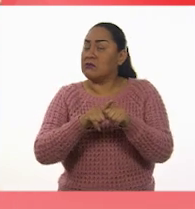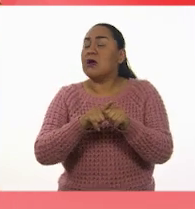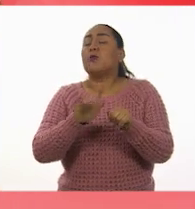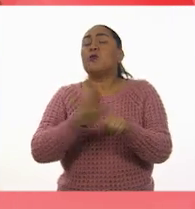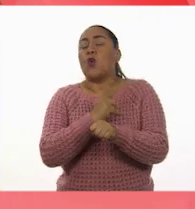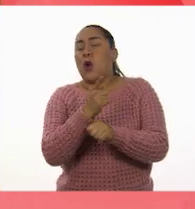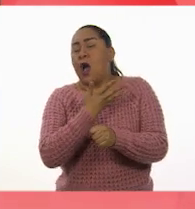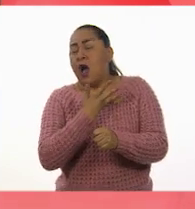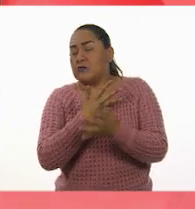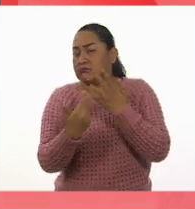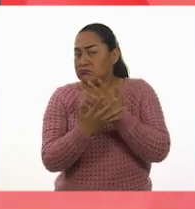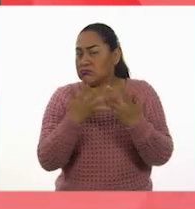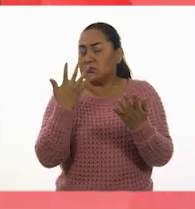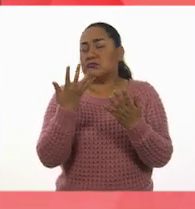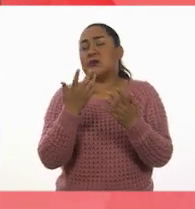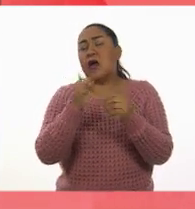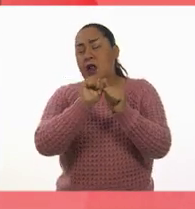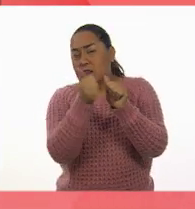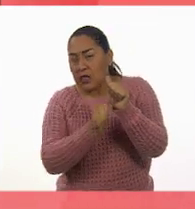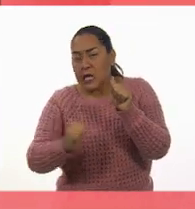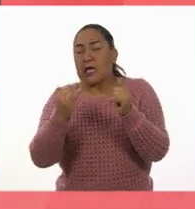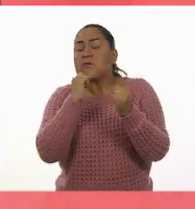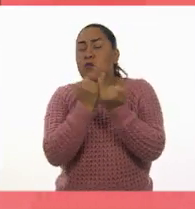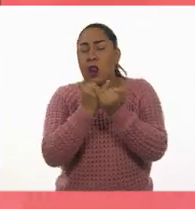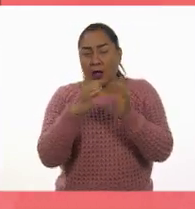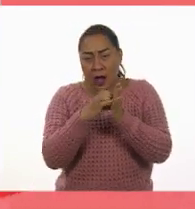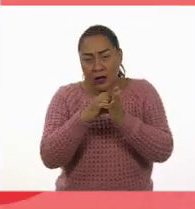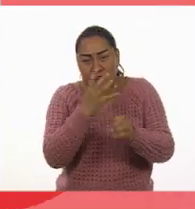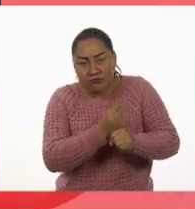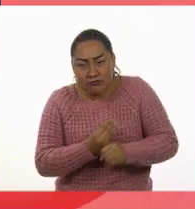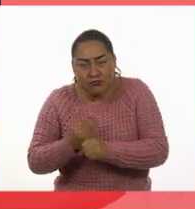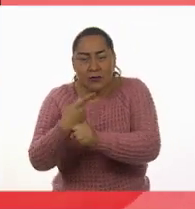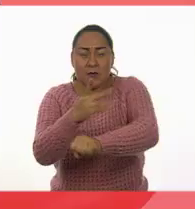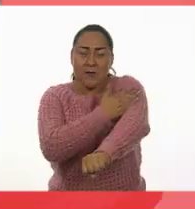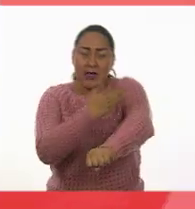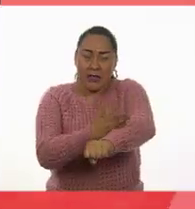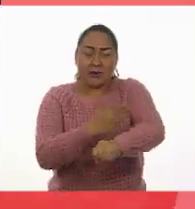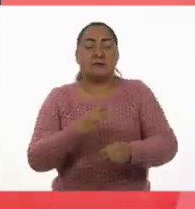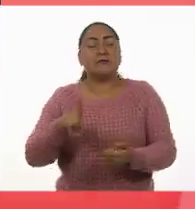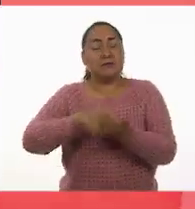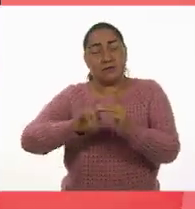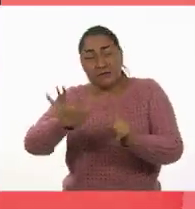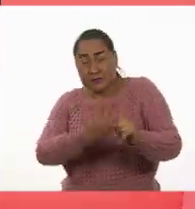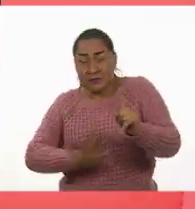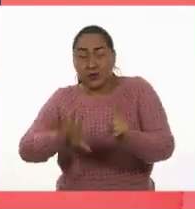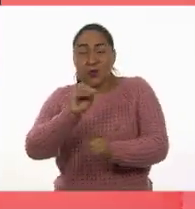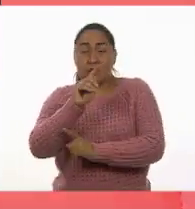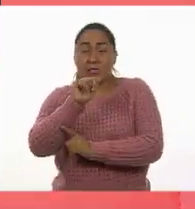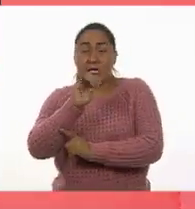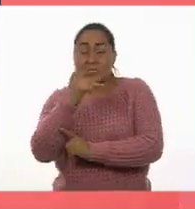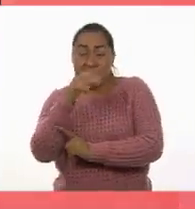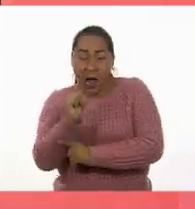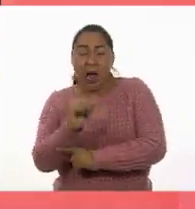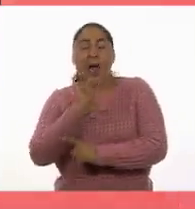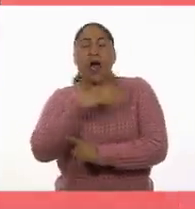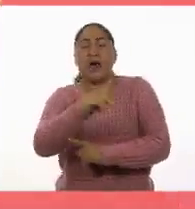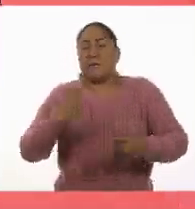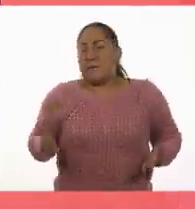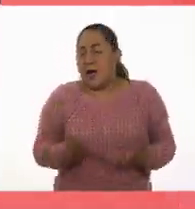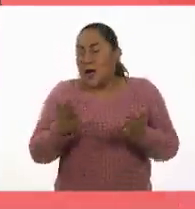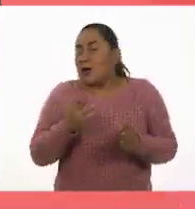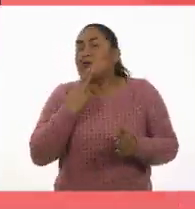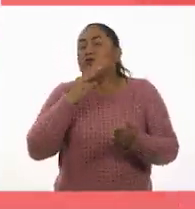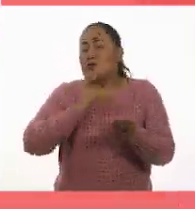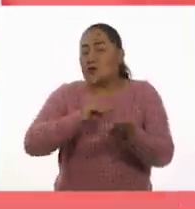de artesanías y cajitas de madera del Inaloe. En la región Costa Chica se conservan danzas como los diablos y